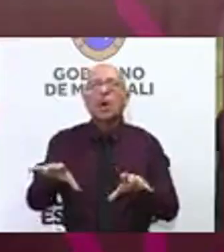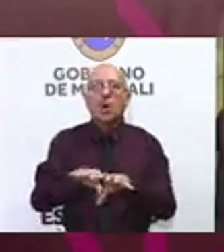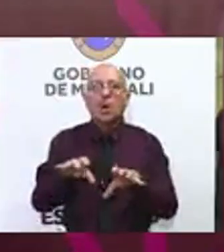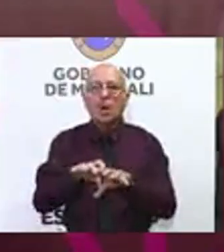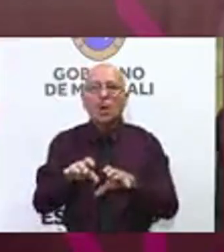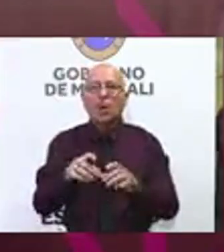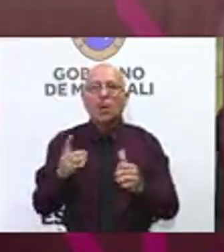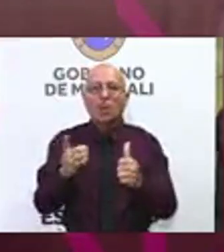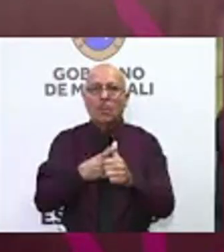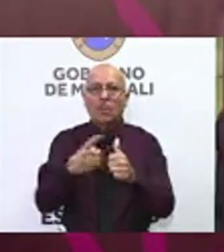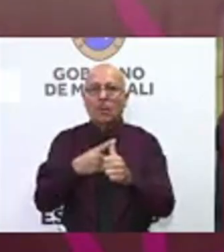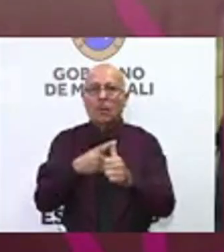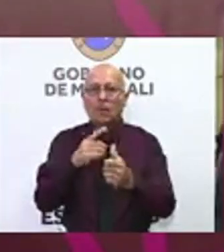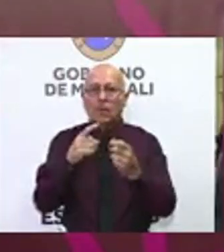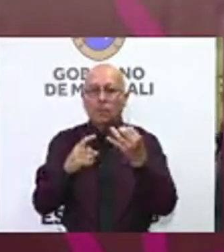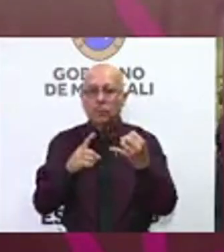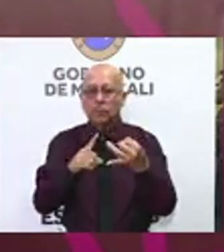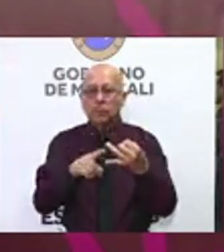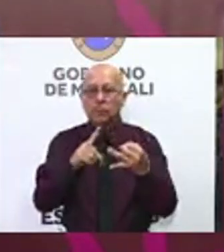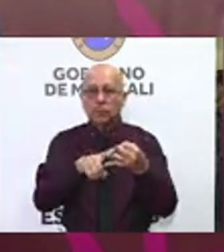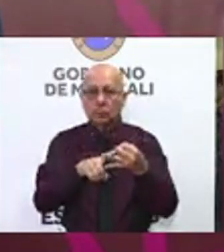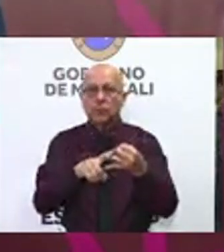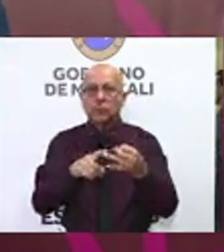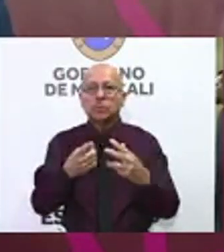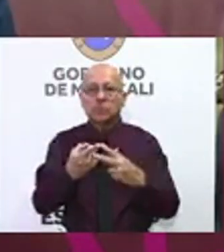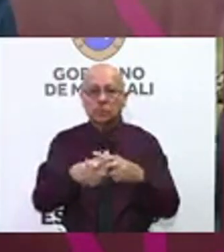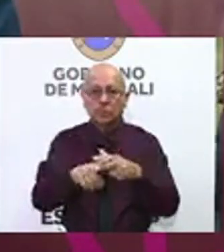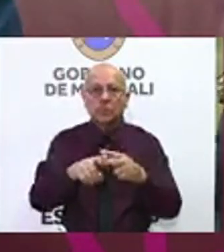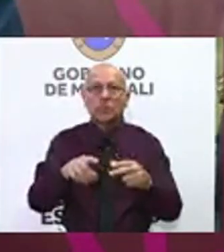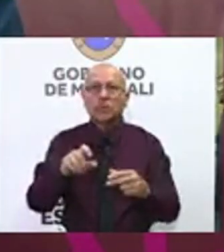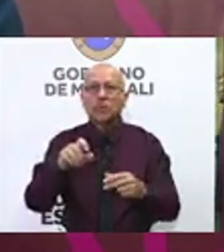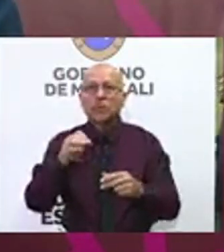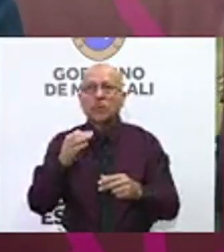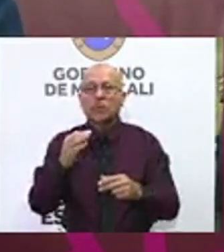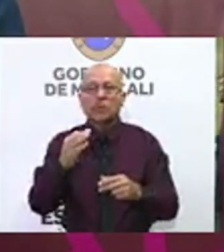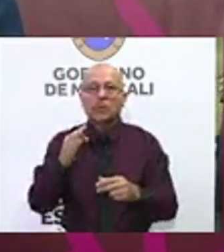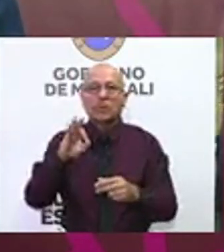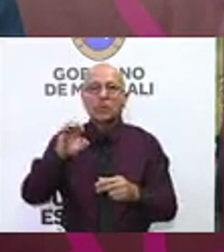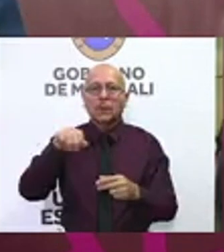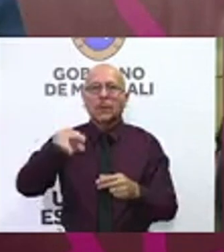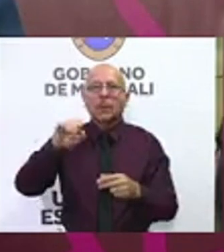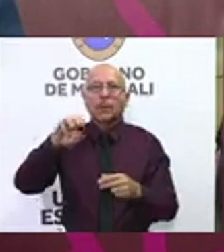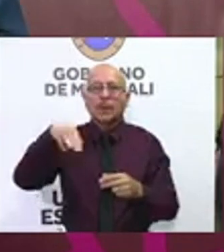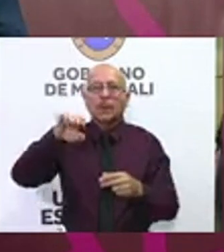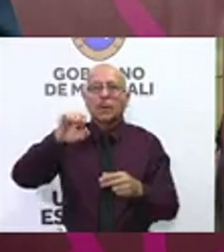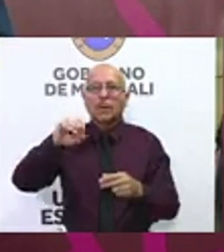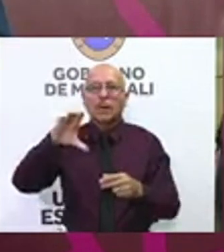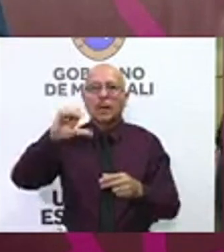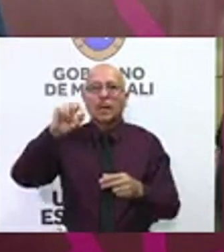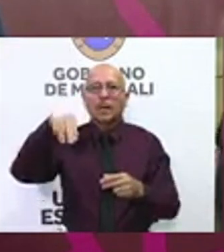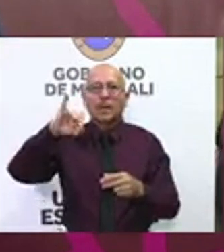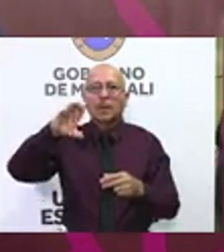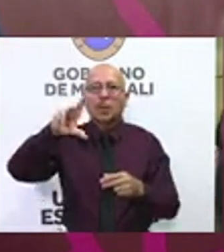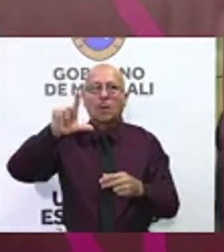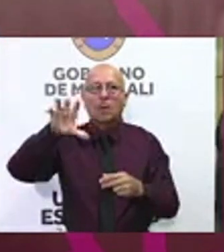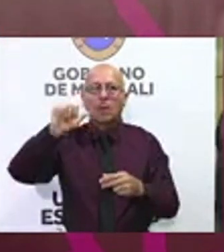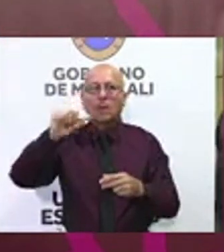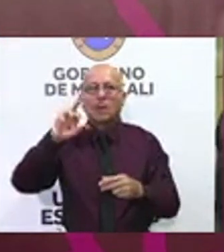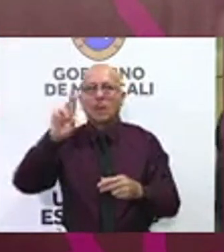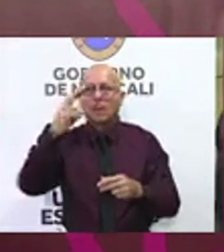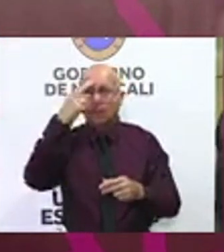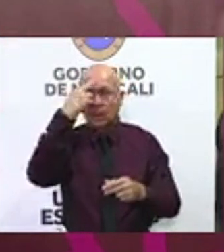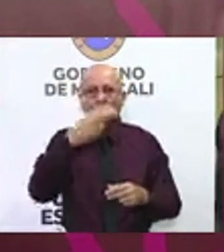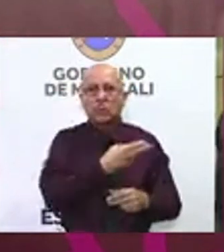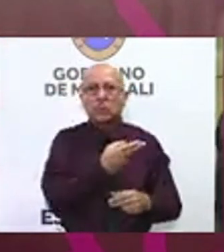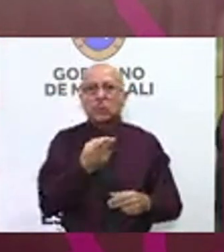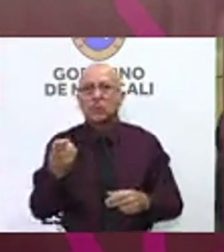el primero de julio con el inicio también del fenómeno la canícula, el cual está vigente. Les recuerdo a